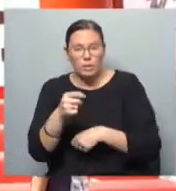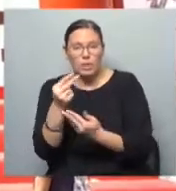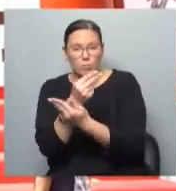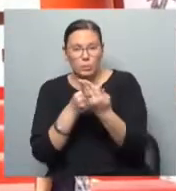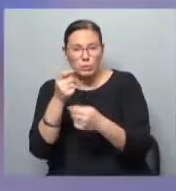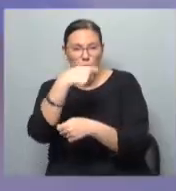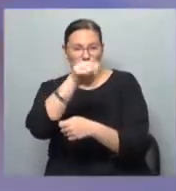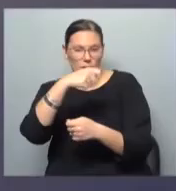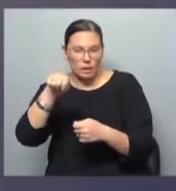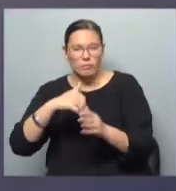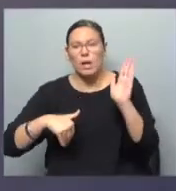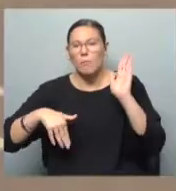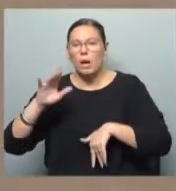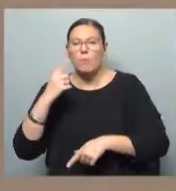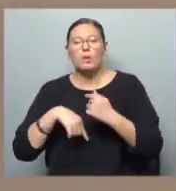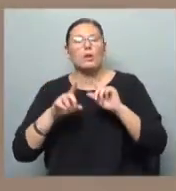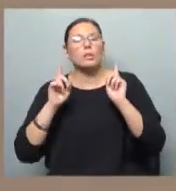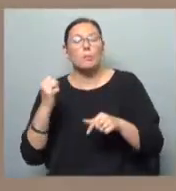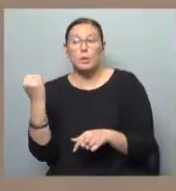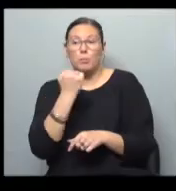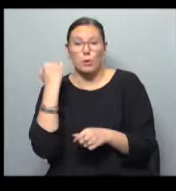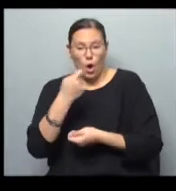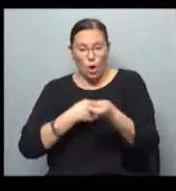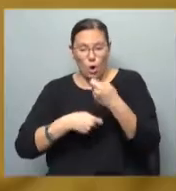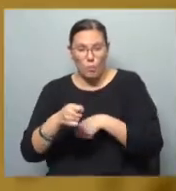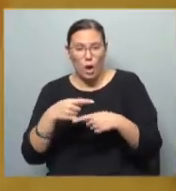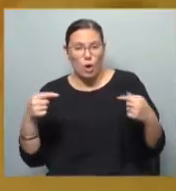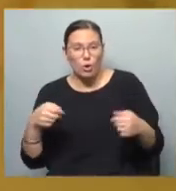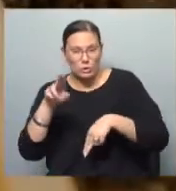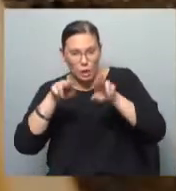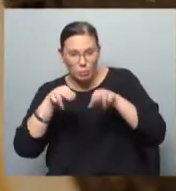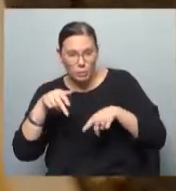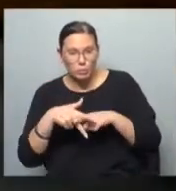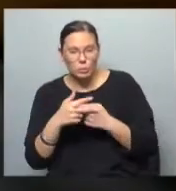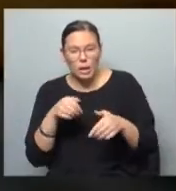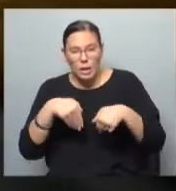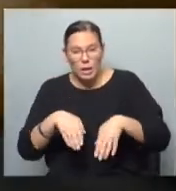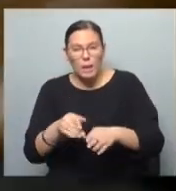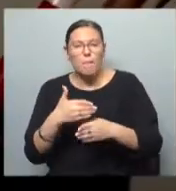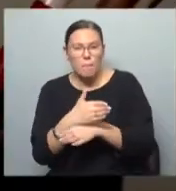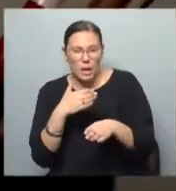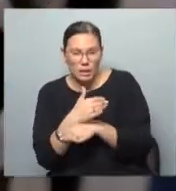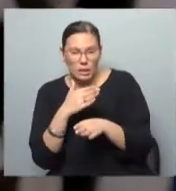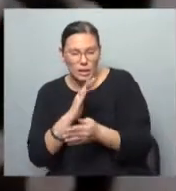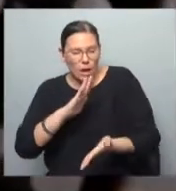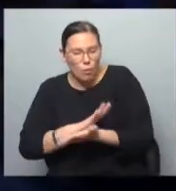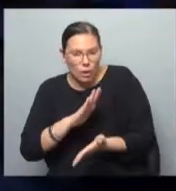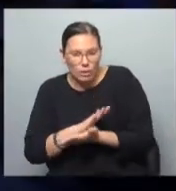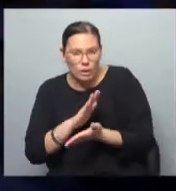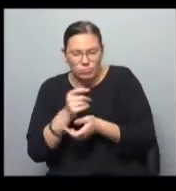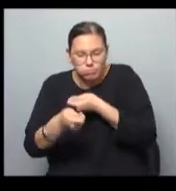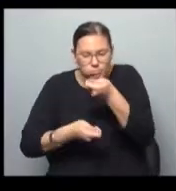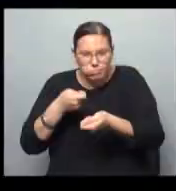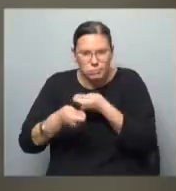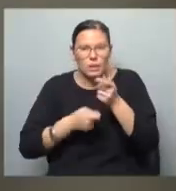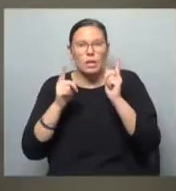caligrafía fundamentalmente, pero también es un importante comercio de herramientas de pintura, de la impresión, en madera, de la encuadernación, el montaje,